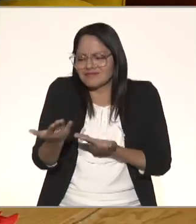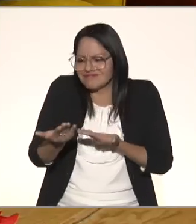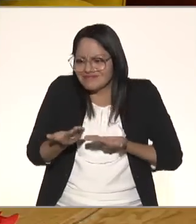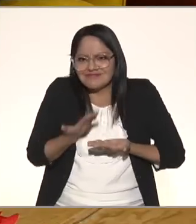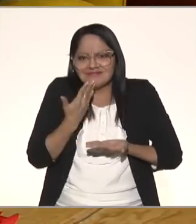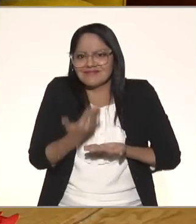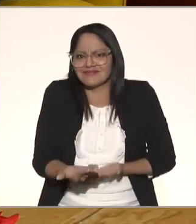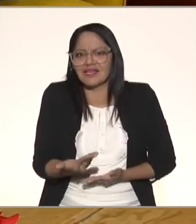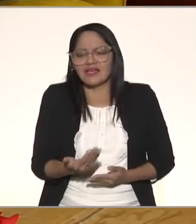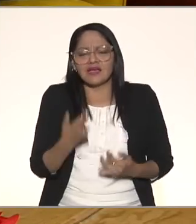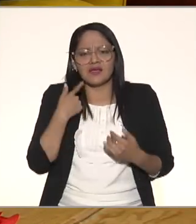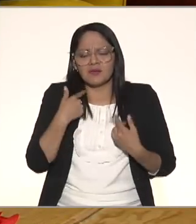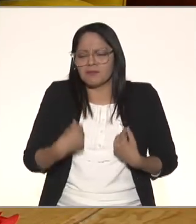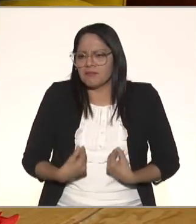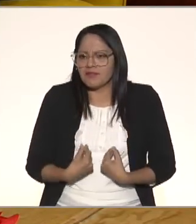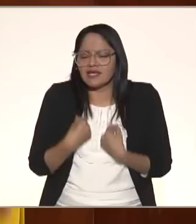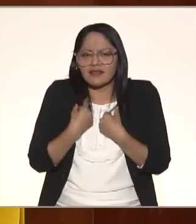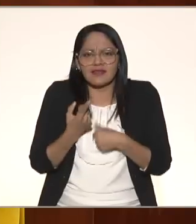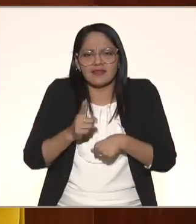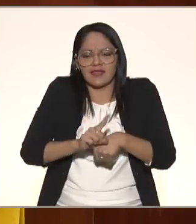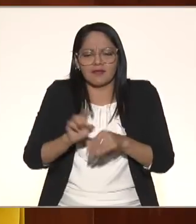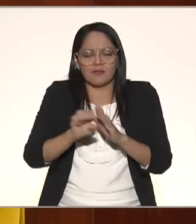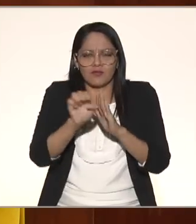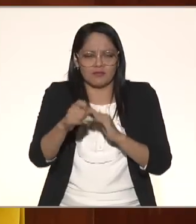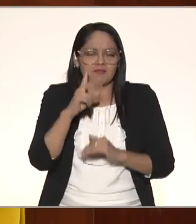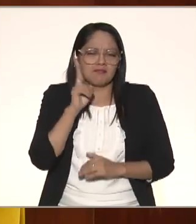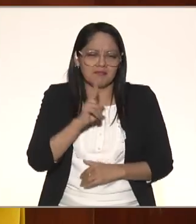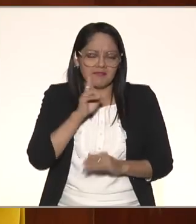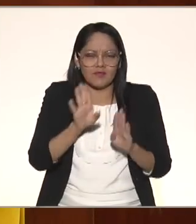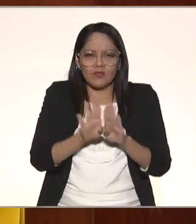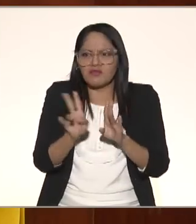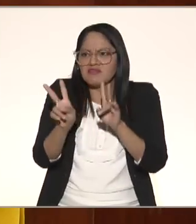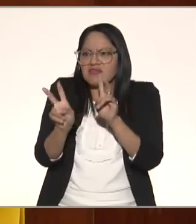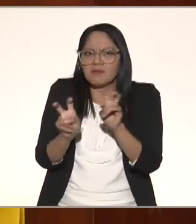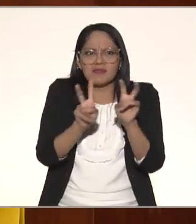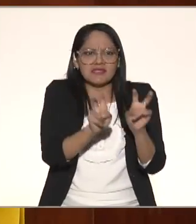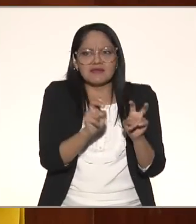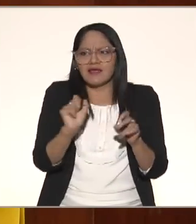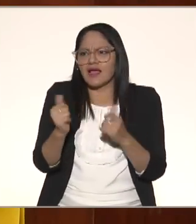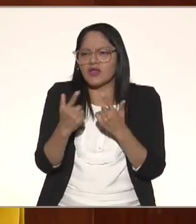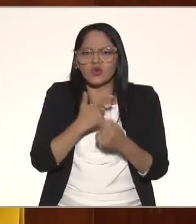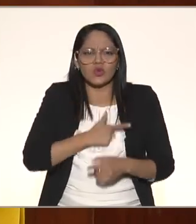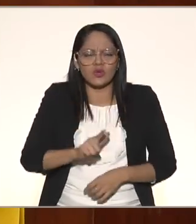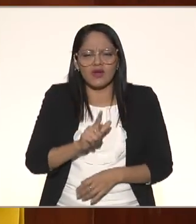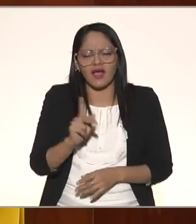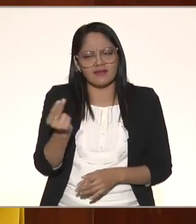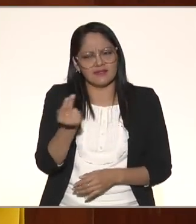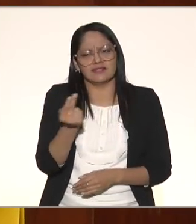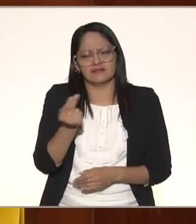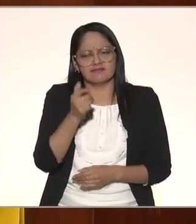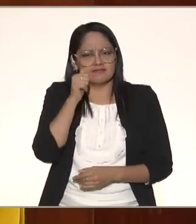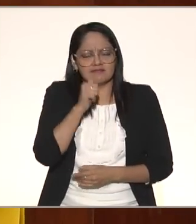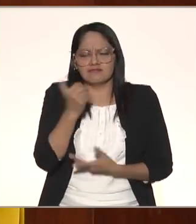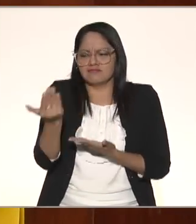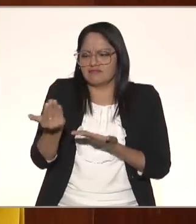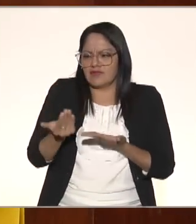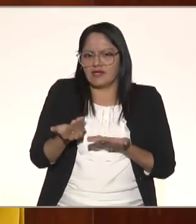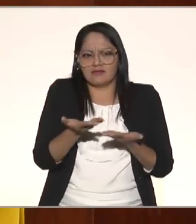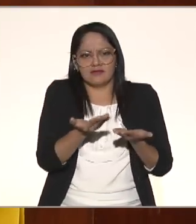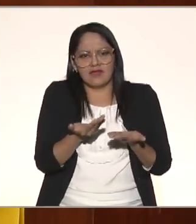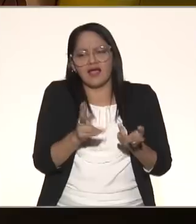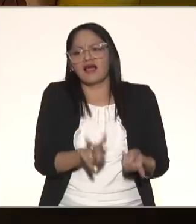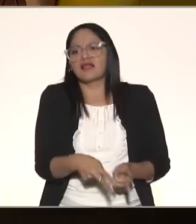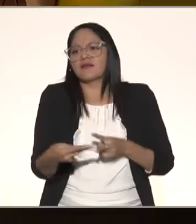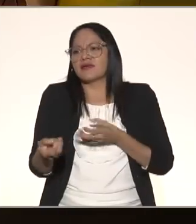vida pues vamos a ver que no es que no nos guste lo necesitamos siempre estamos recibiendo y siempre estamos dando